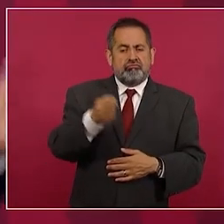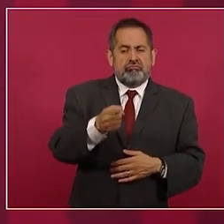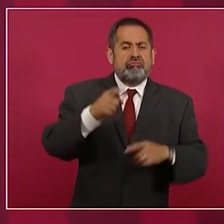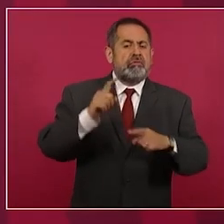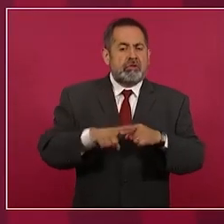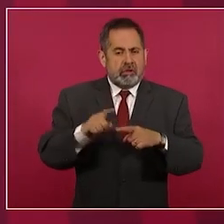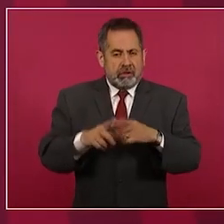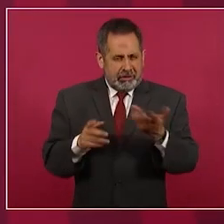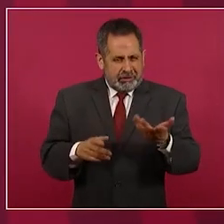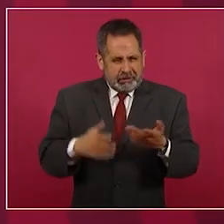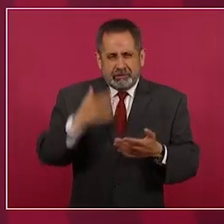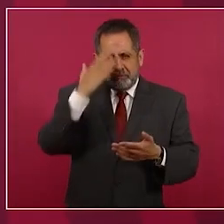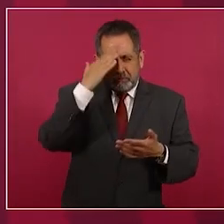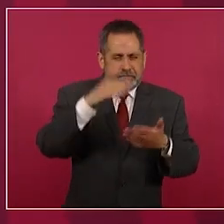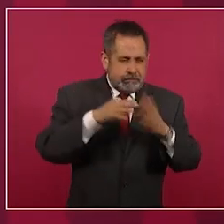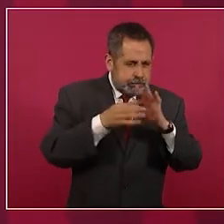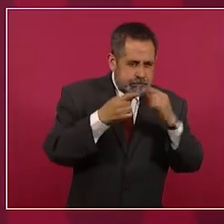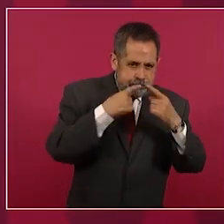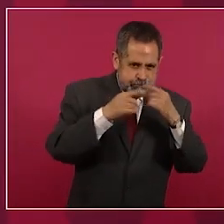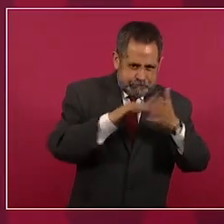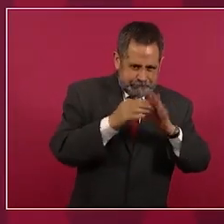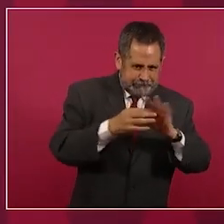esa labor que después hizo